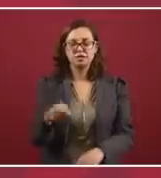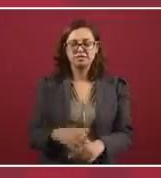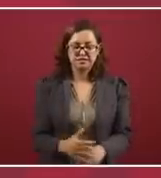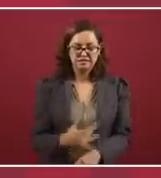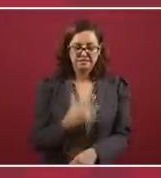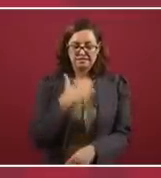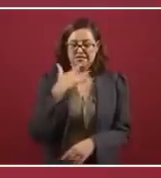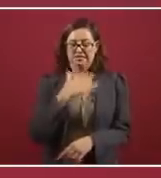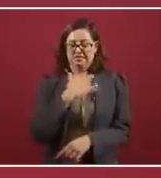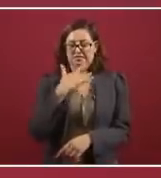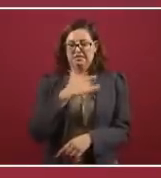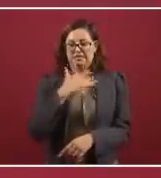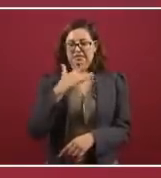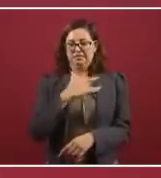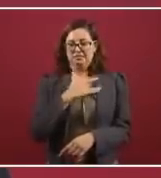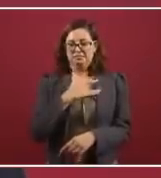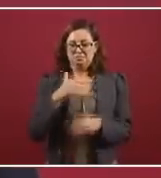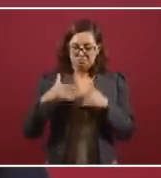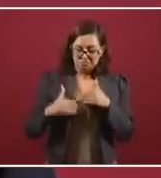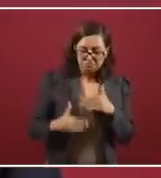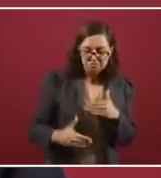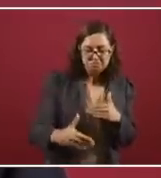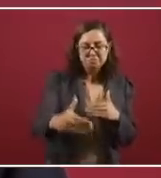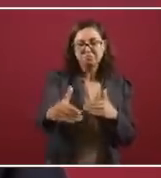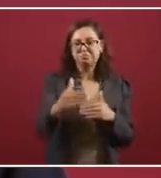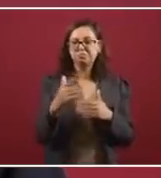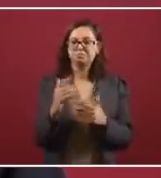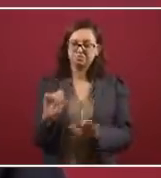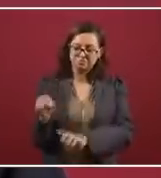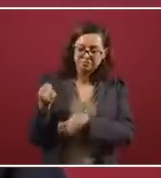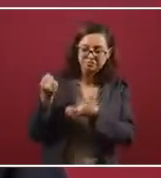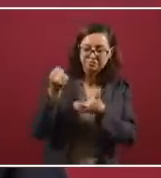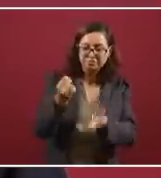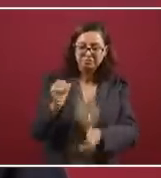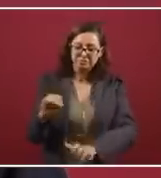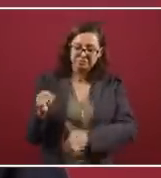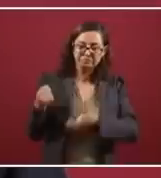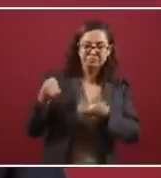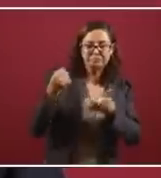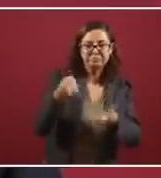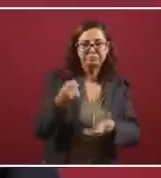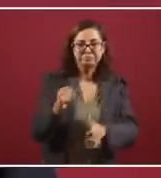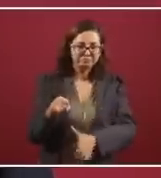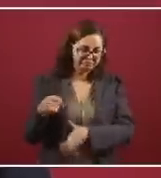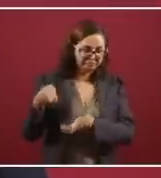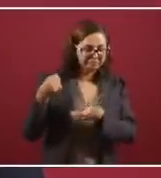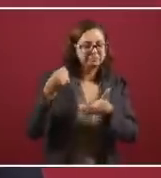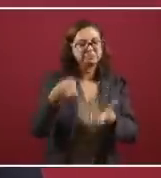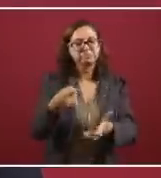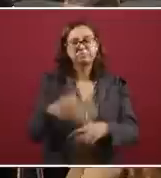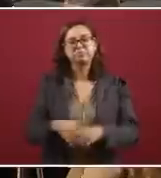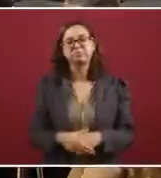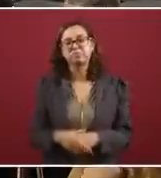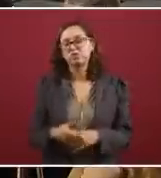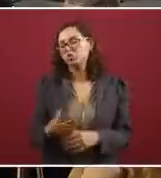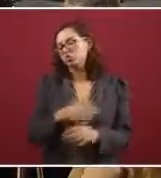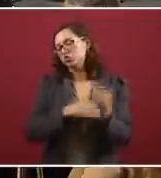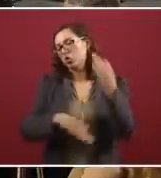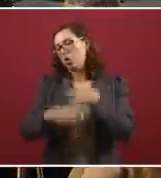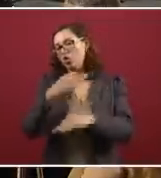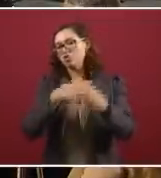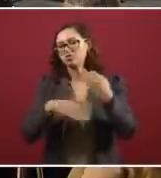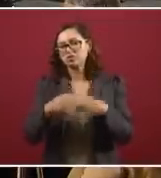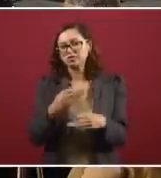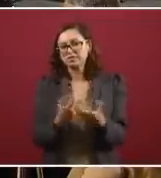el inicio de un proceso de inversión importante en el país. Todos lo estábamos esperando. Y yo